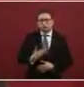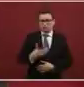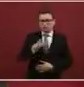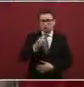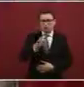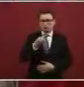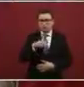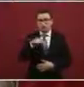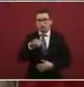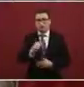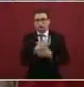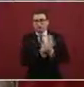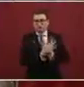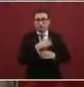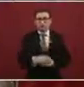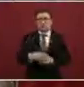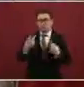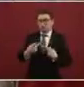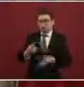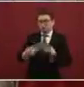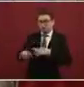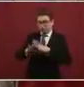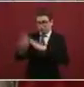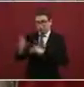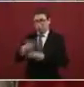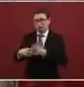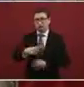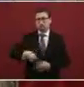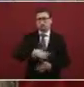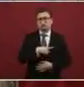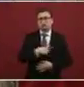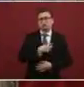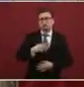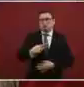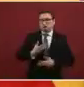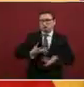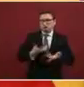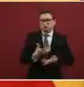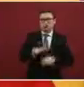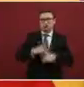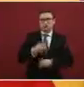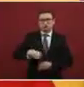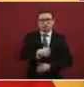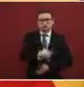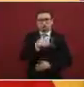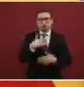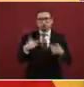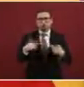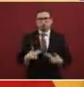recibir a los exiliados es un cumplimiento de deberes universales de humanidad y de hospitalidad